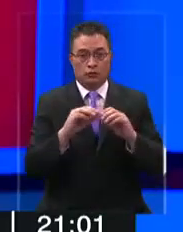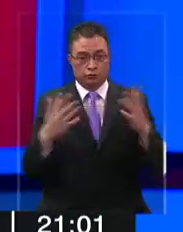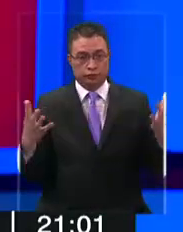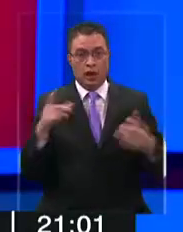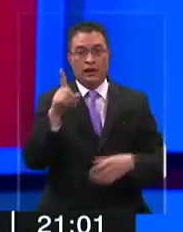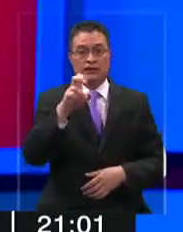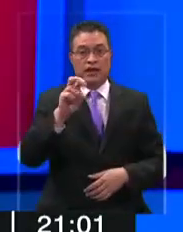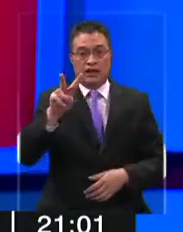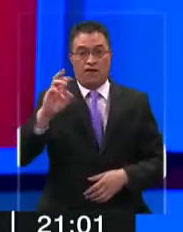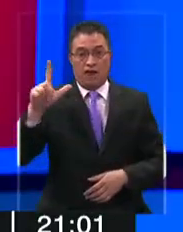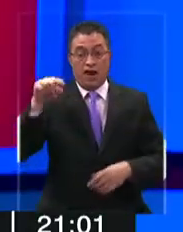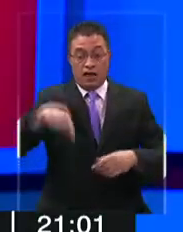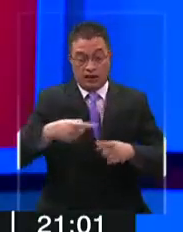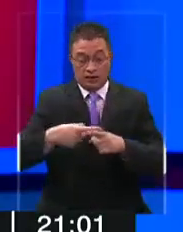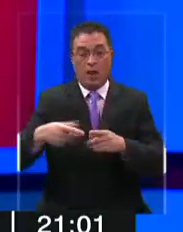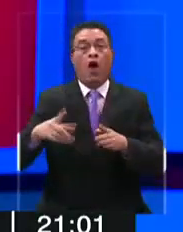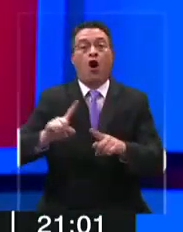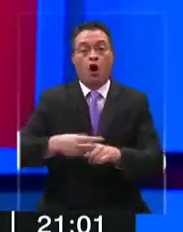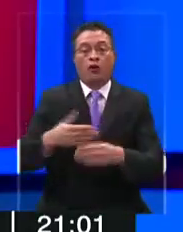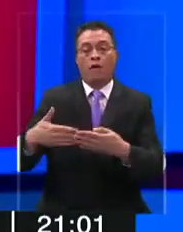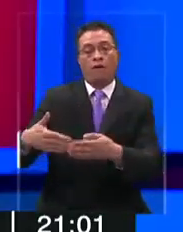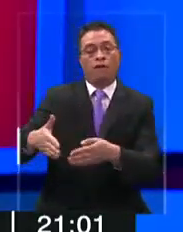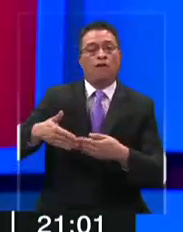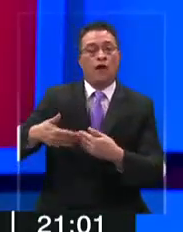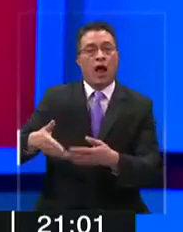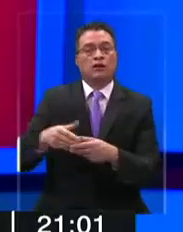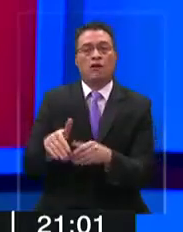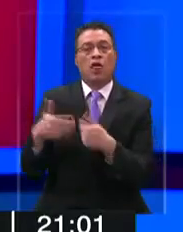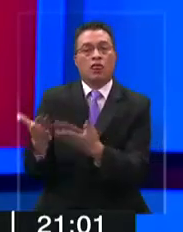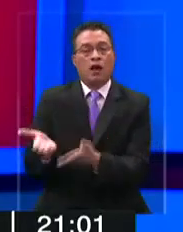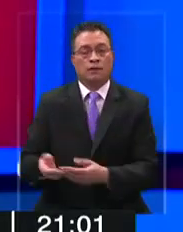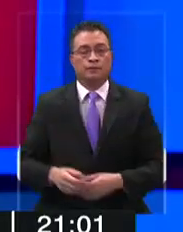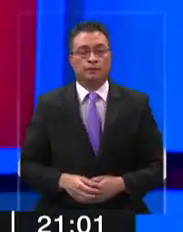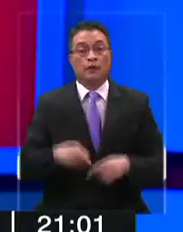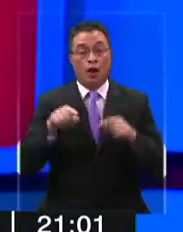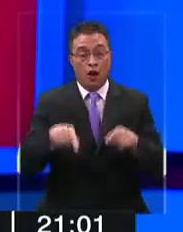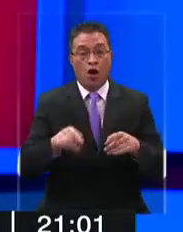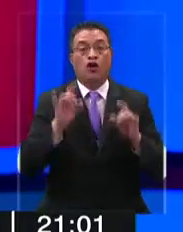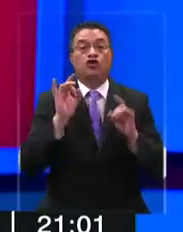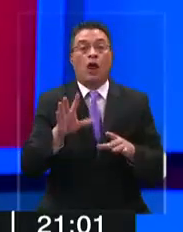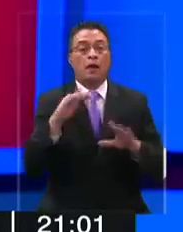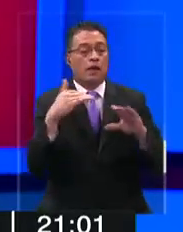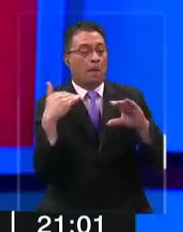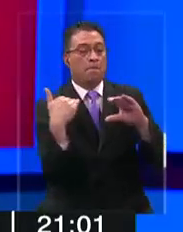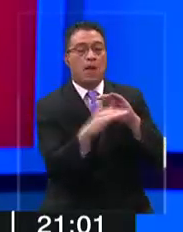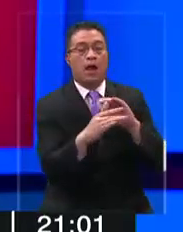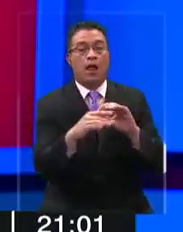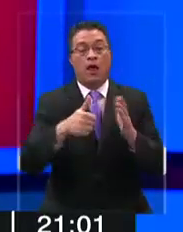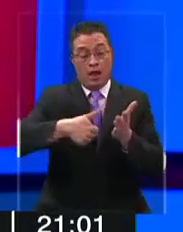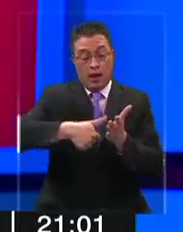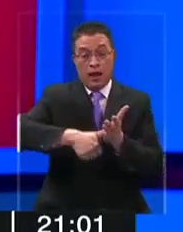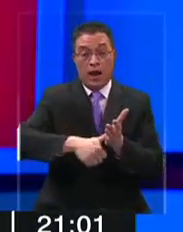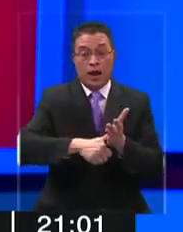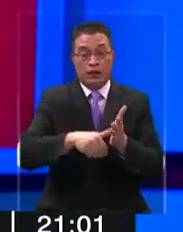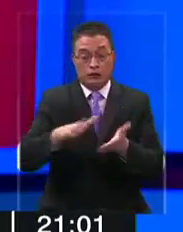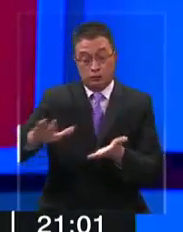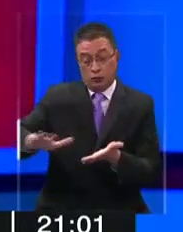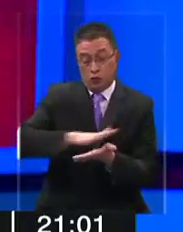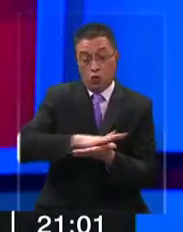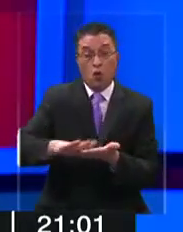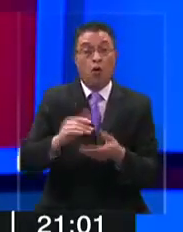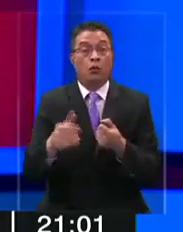CERVEL esta semana flexibilizó nuevamente la exigencia. Ahora, bastará un mail con el carnet escaneado para